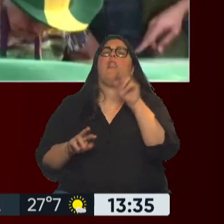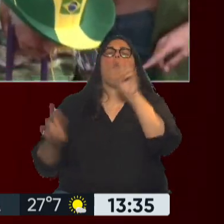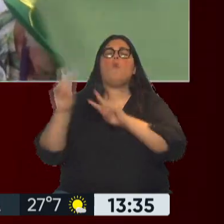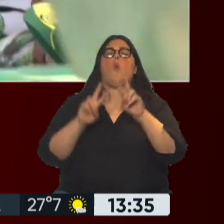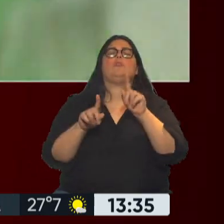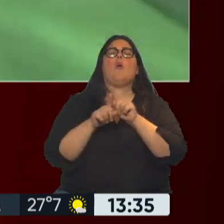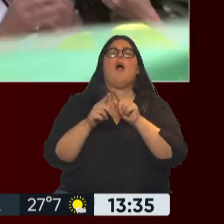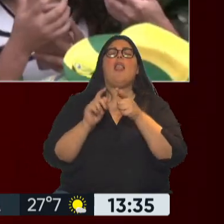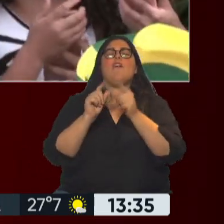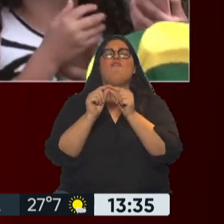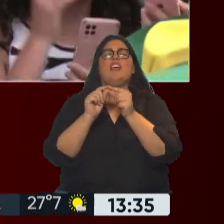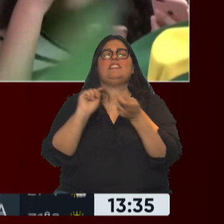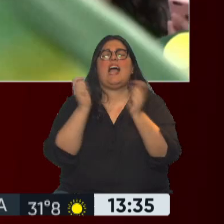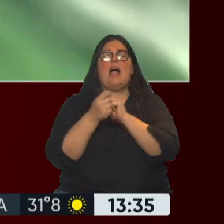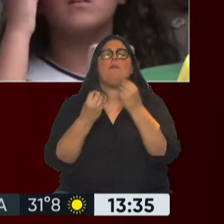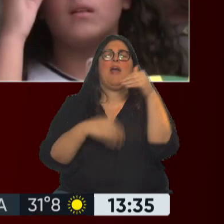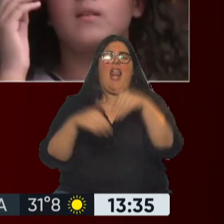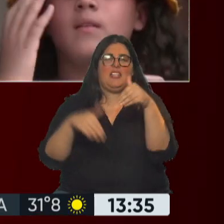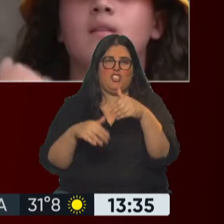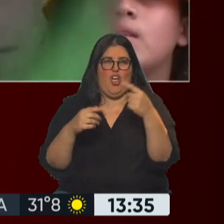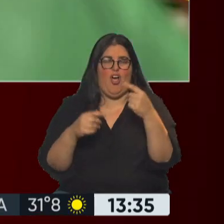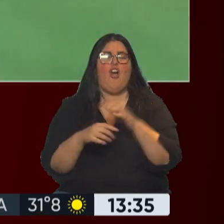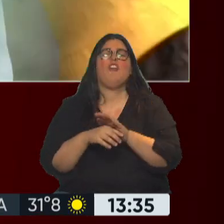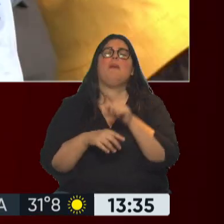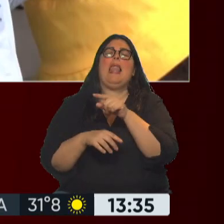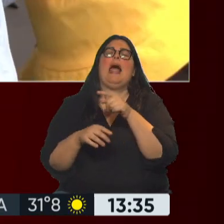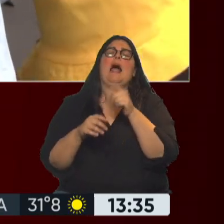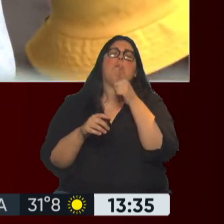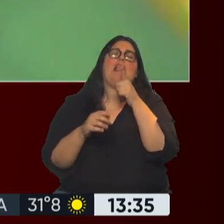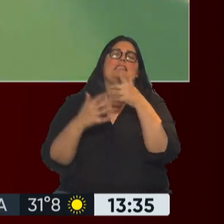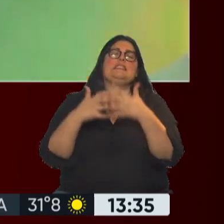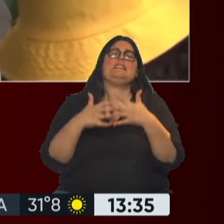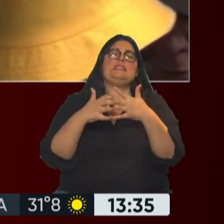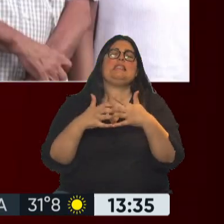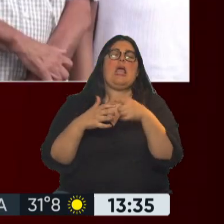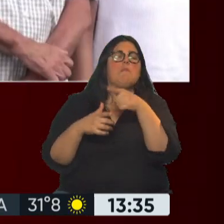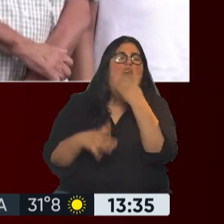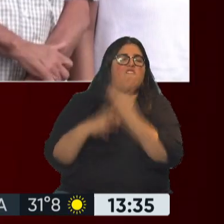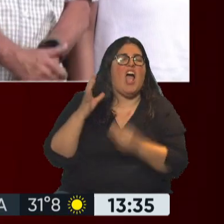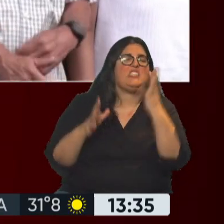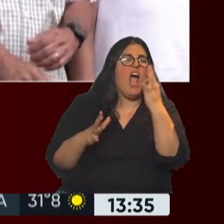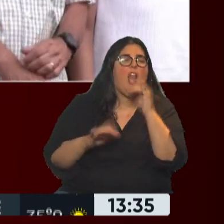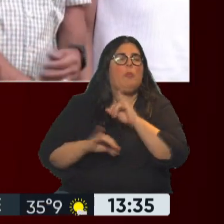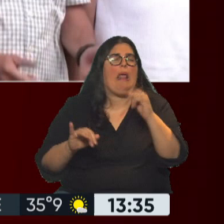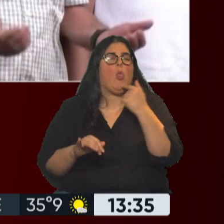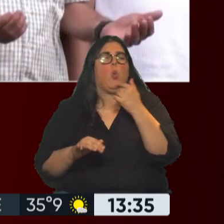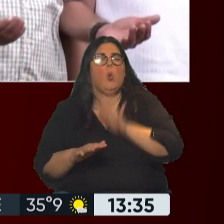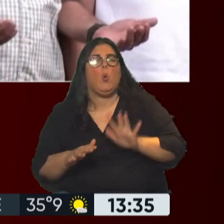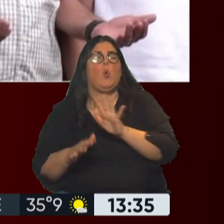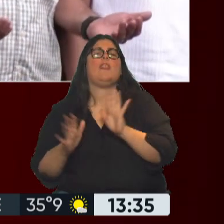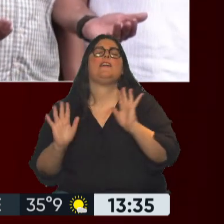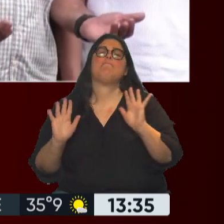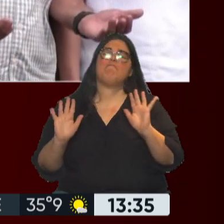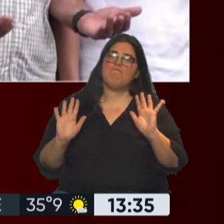de la elección, de señalar algún tipo de imperfección en el sistema para sembrar algún tipo de dudas. Bueno, a